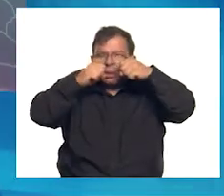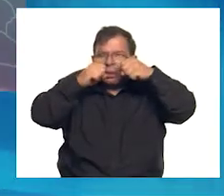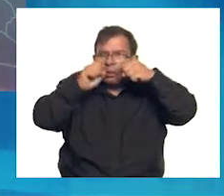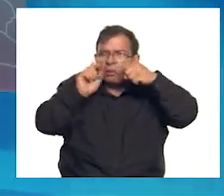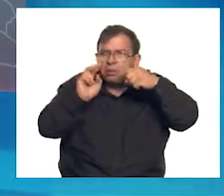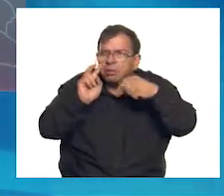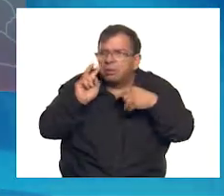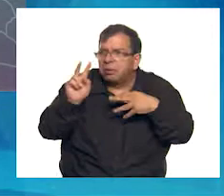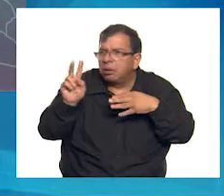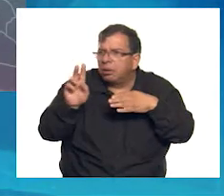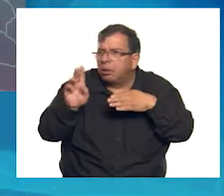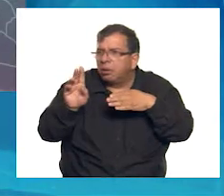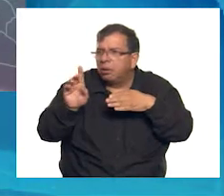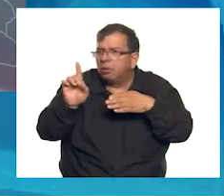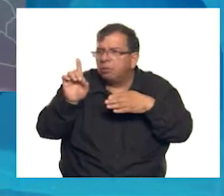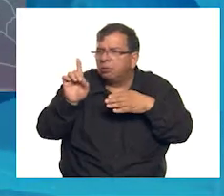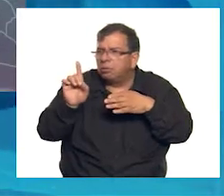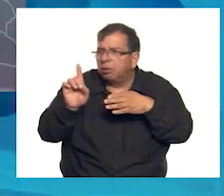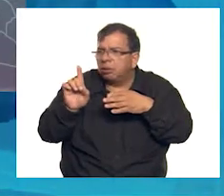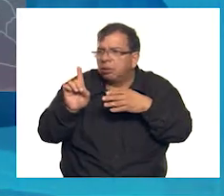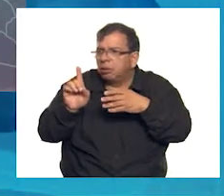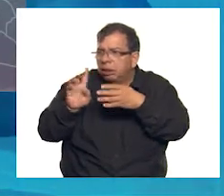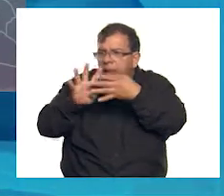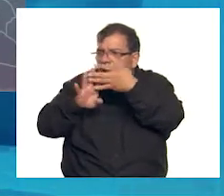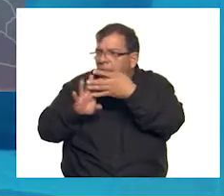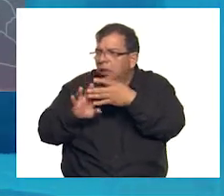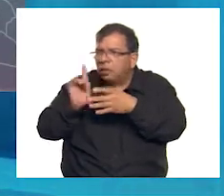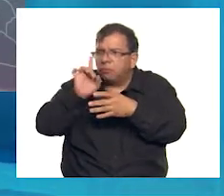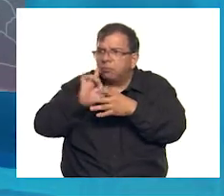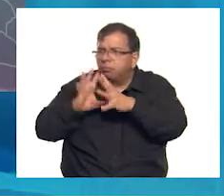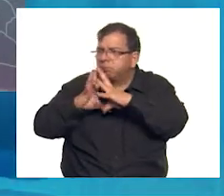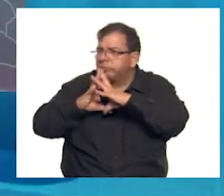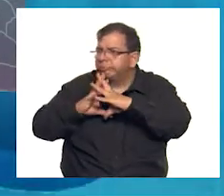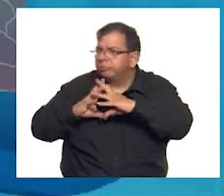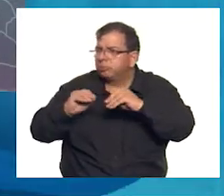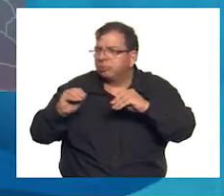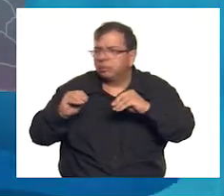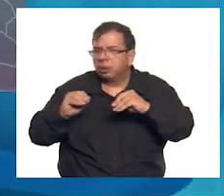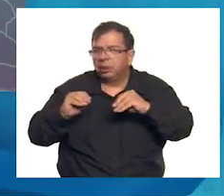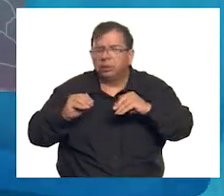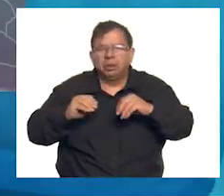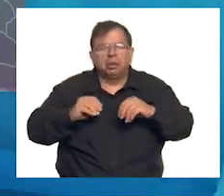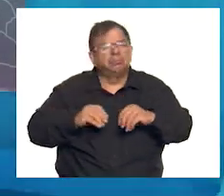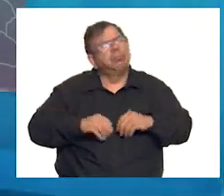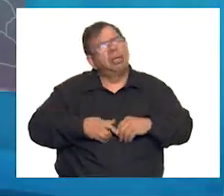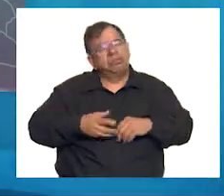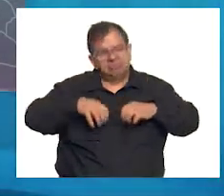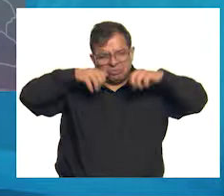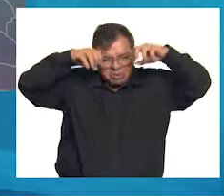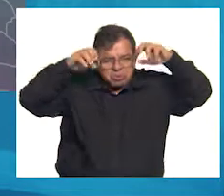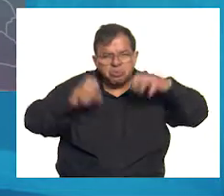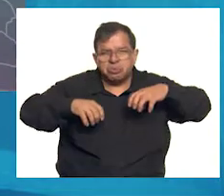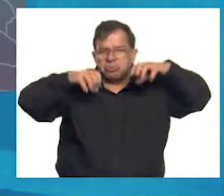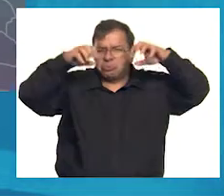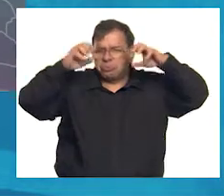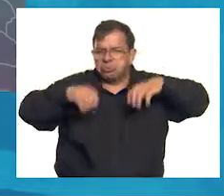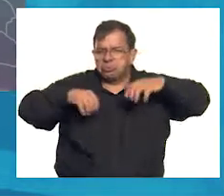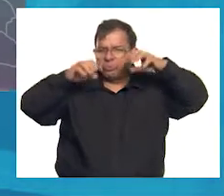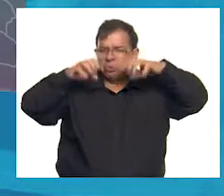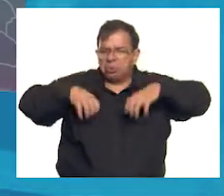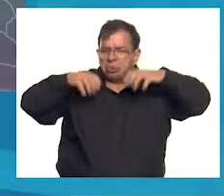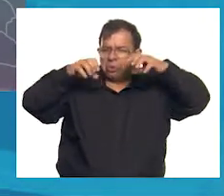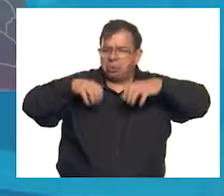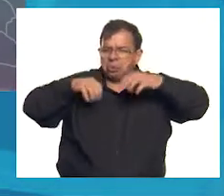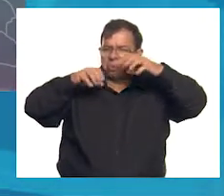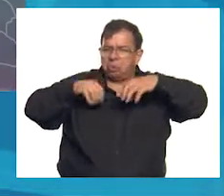la prisionera ya no estaba en su celda. A medida que la lluvia seguía cayendo, el agua comenzó a escurrir